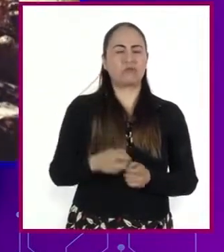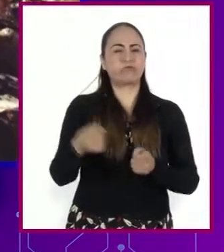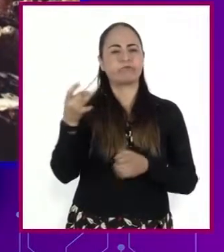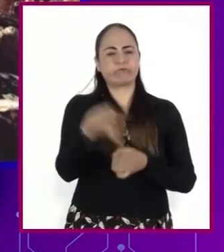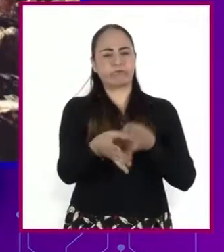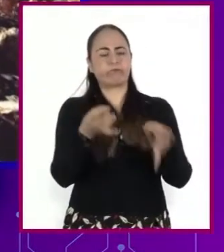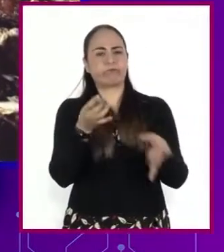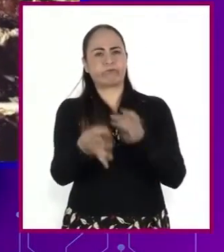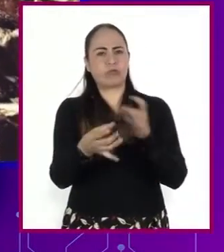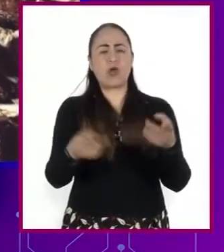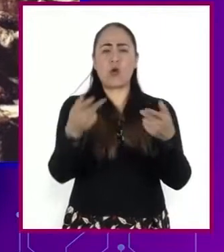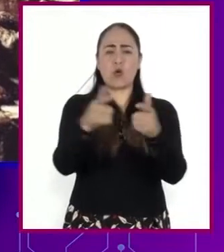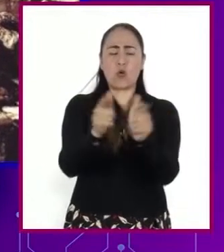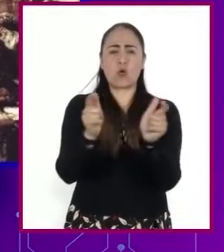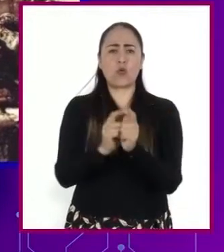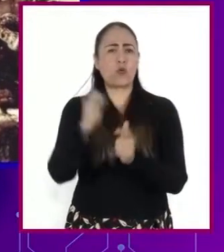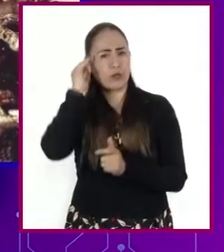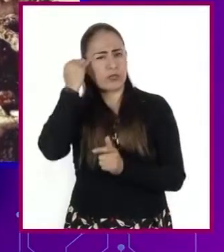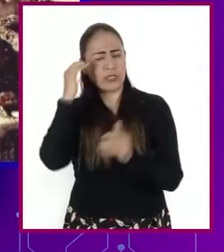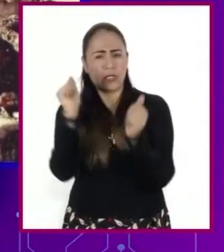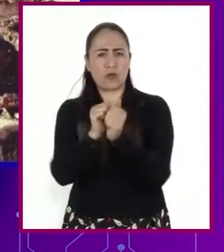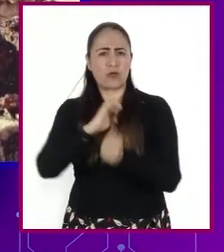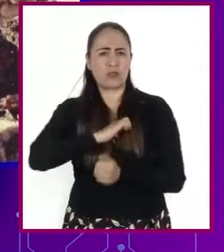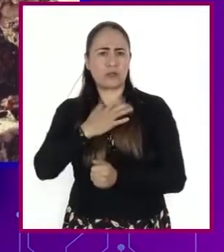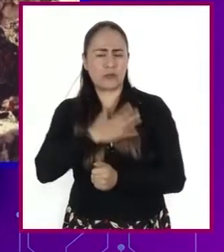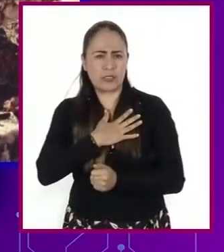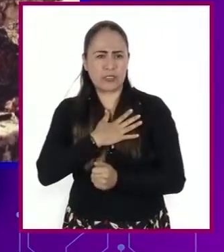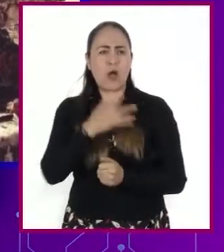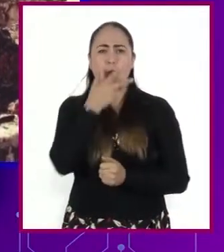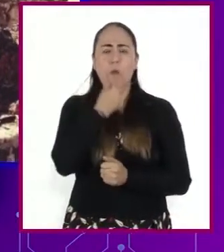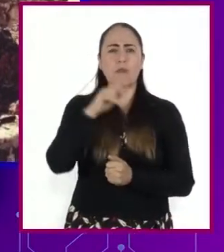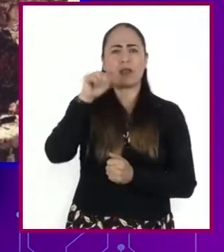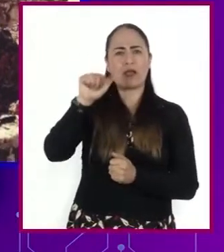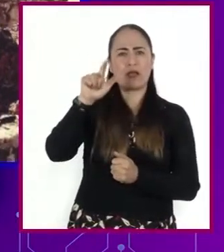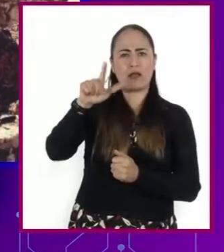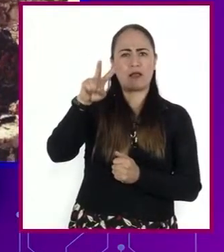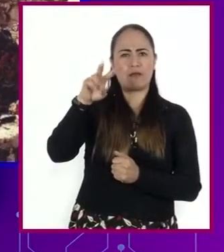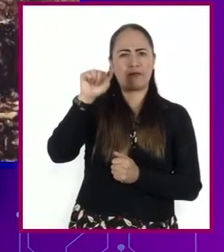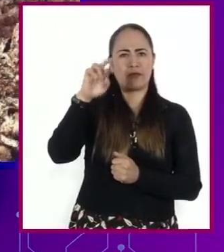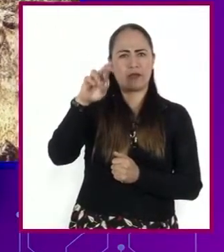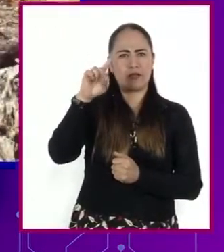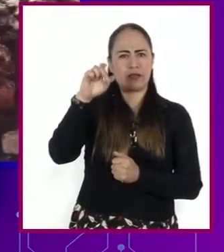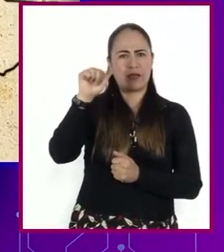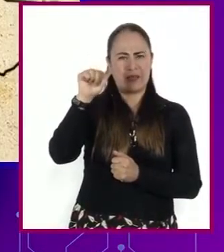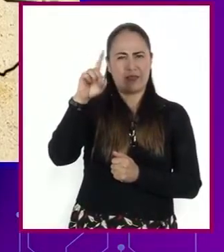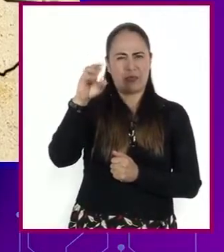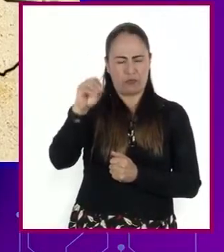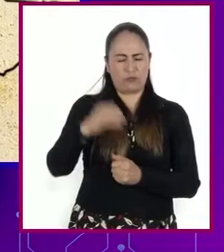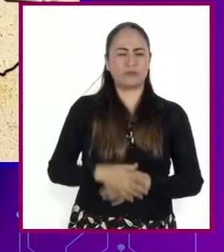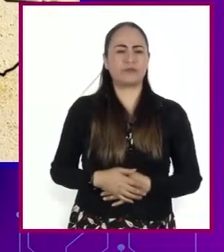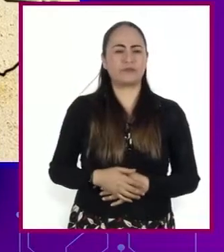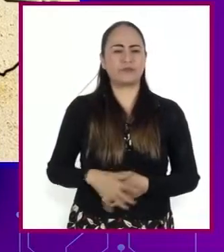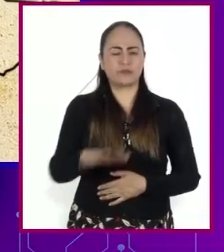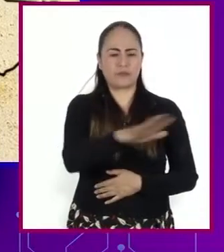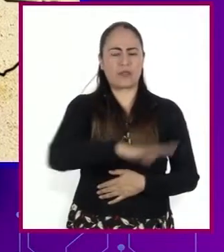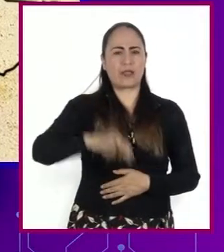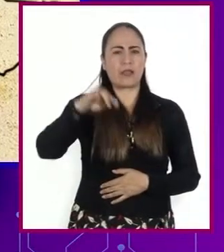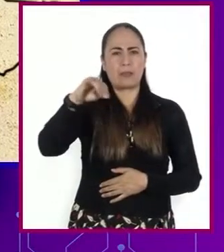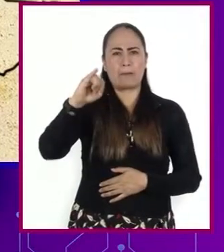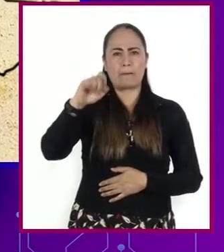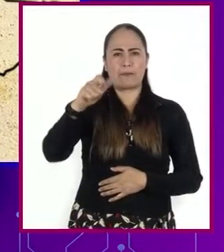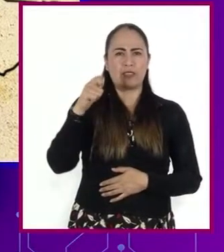Alianza. Conozcamos cuáles fueron esos territorios. Oaxaca. En 1522